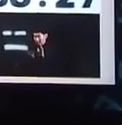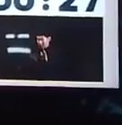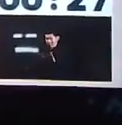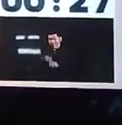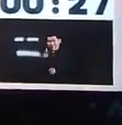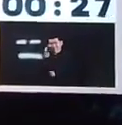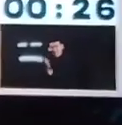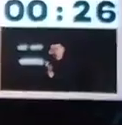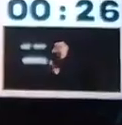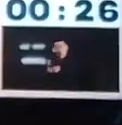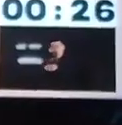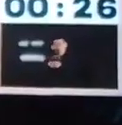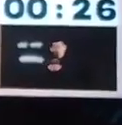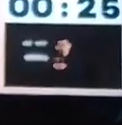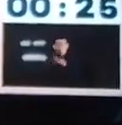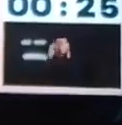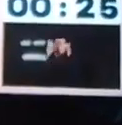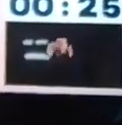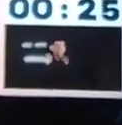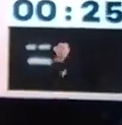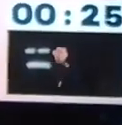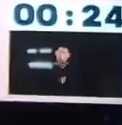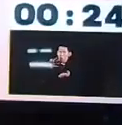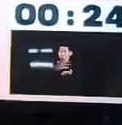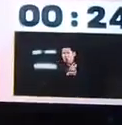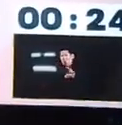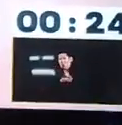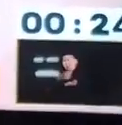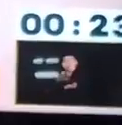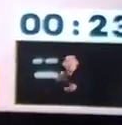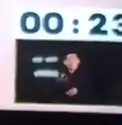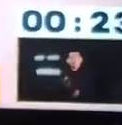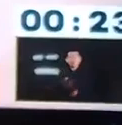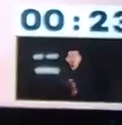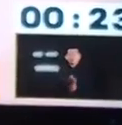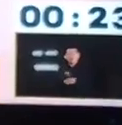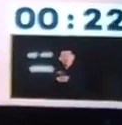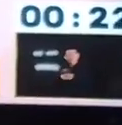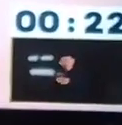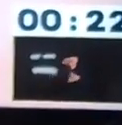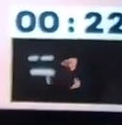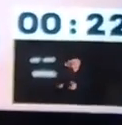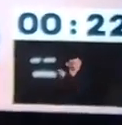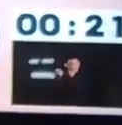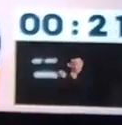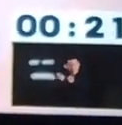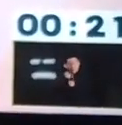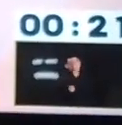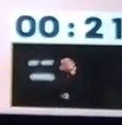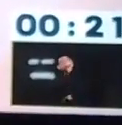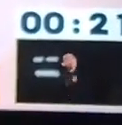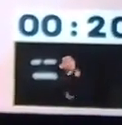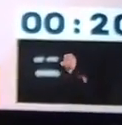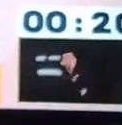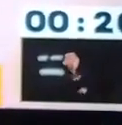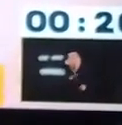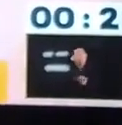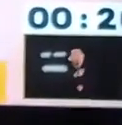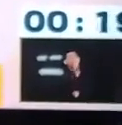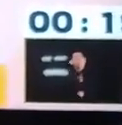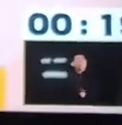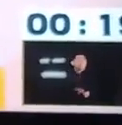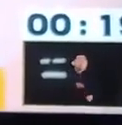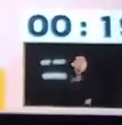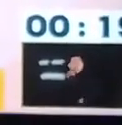Morena y señalas que ganaste el triunfo y que sacaste a Morena, yo te preguntaría, entonces, ¿por qué hablabas